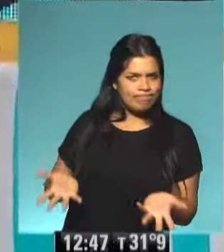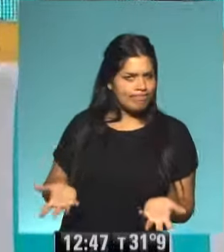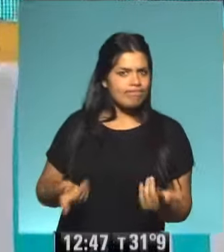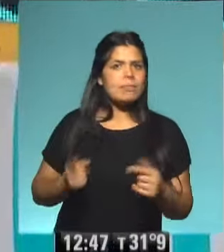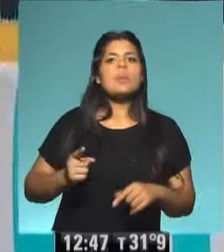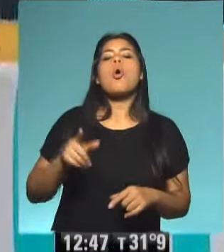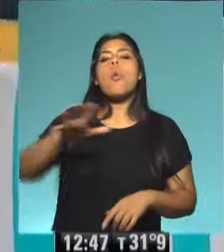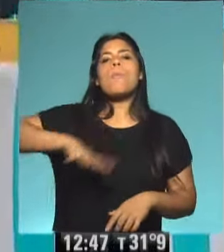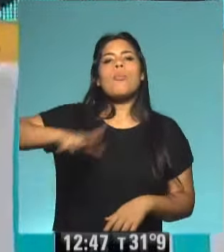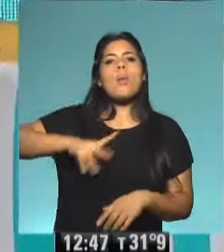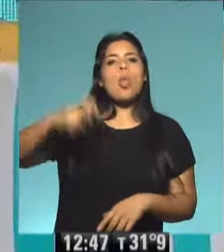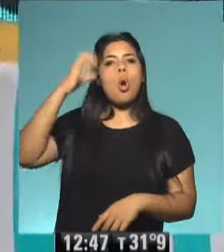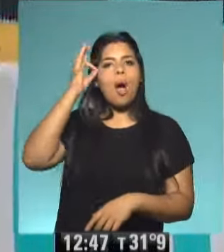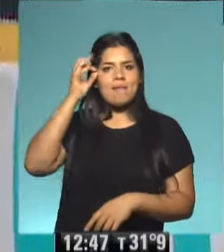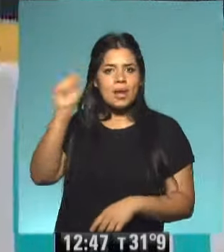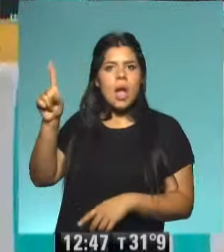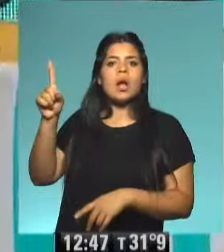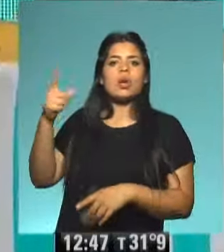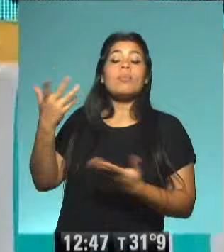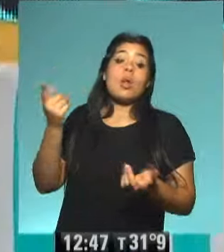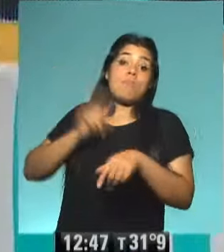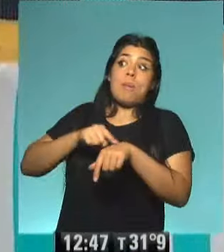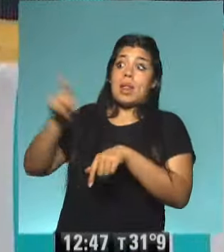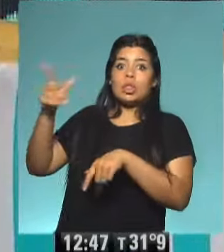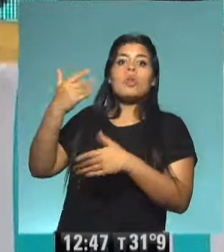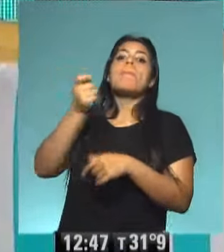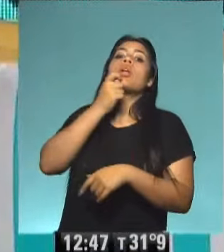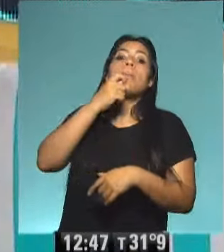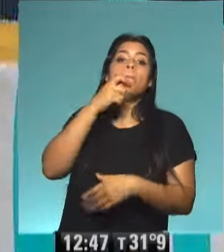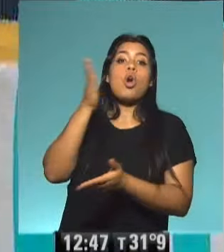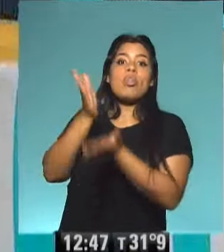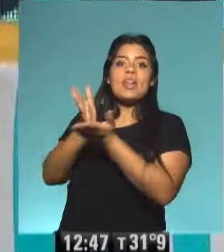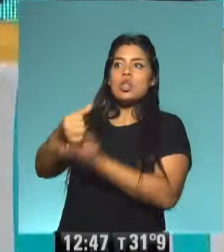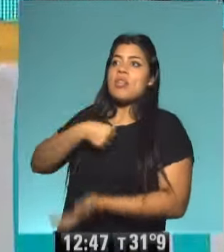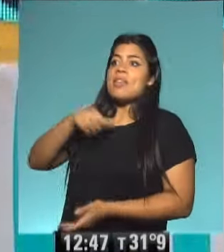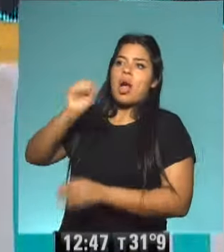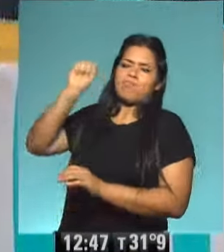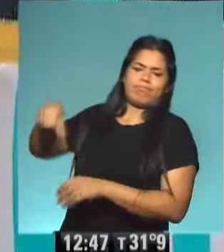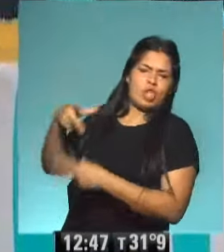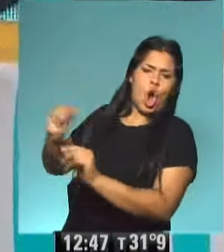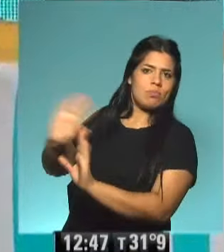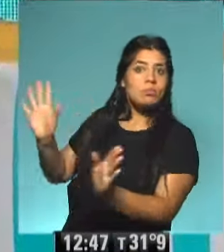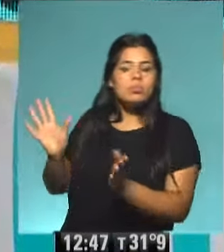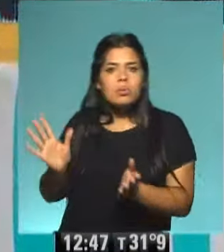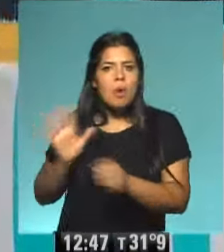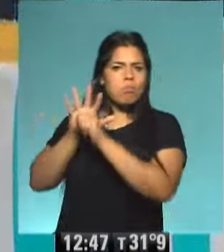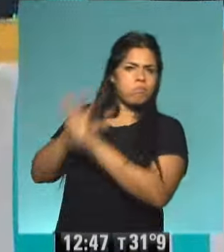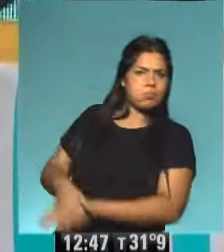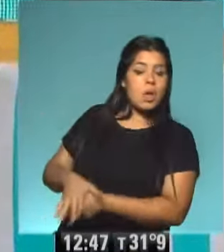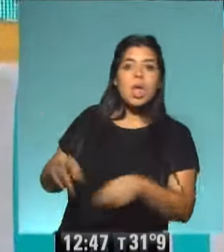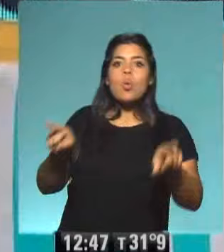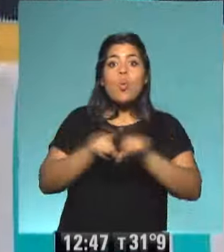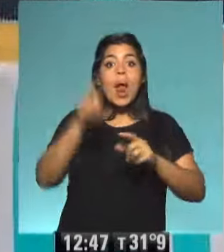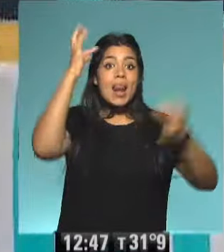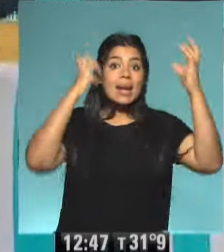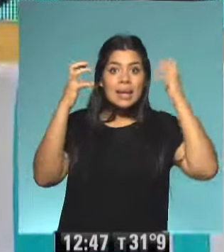pueblo africano, pero claro, al serle negados sus derechos como el derecho a la identidad, esto de la invisibilización le pasa lo mismo a Niña, ¿no? Que se olvida